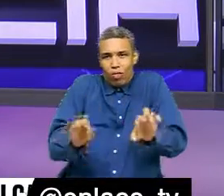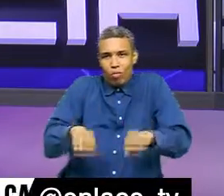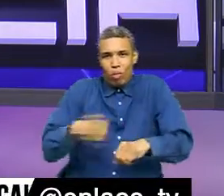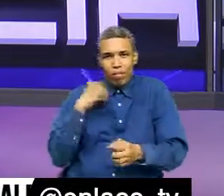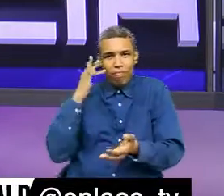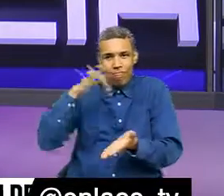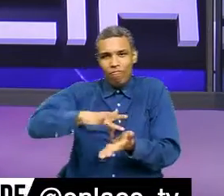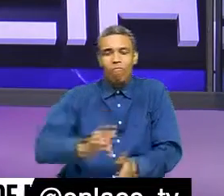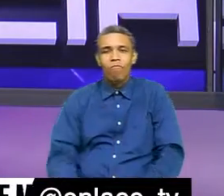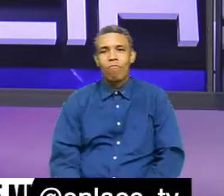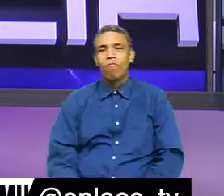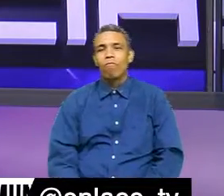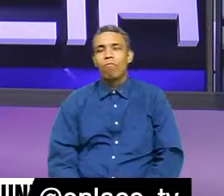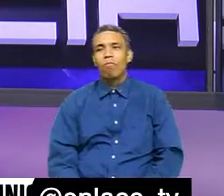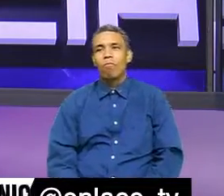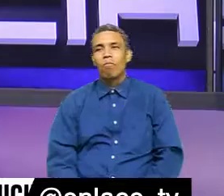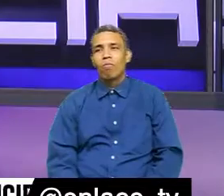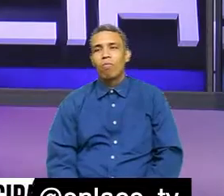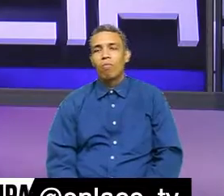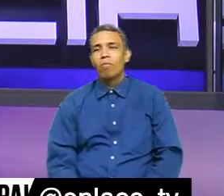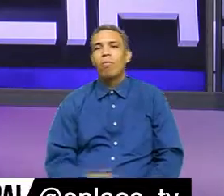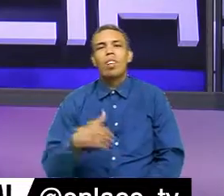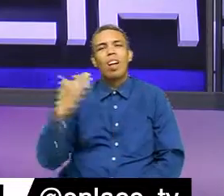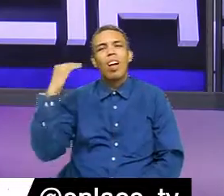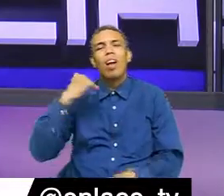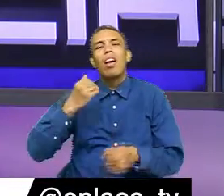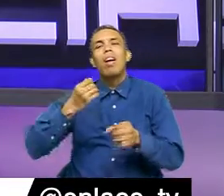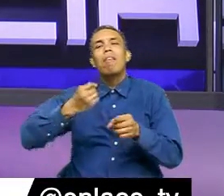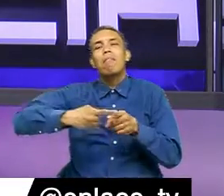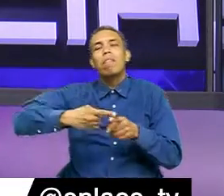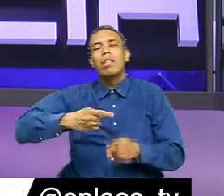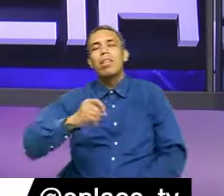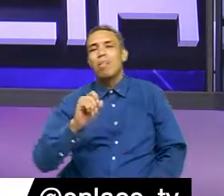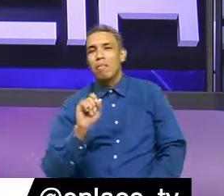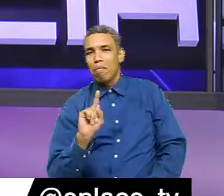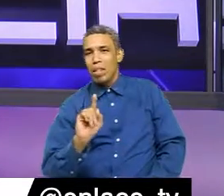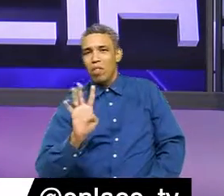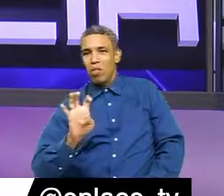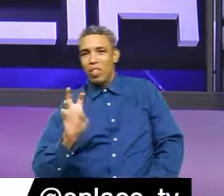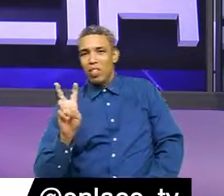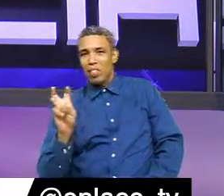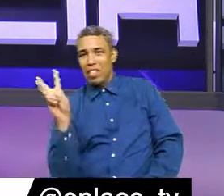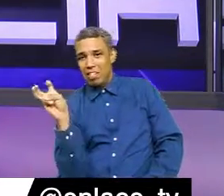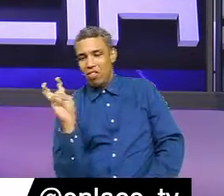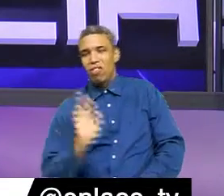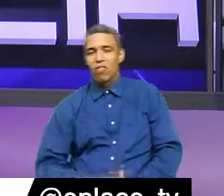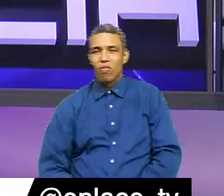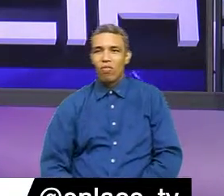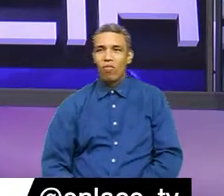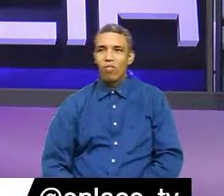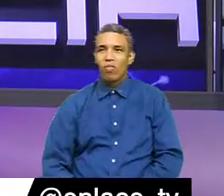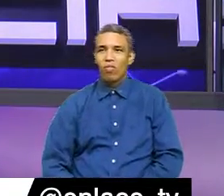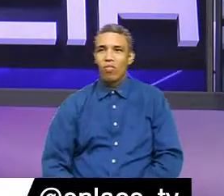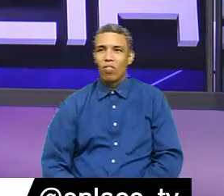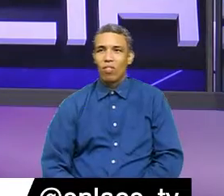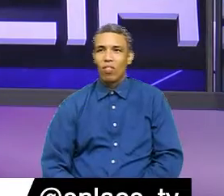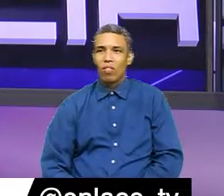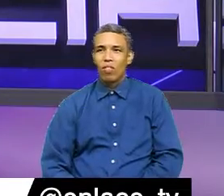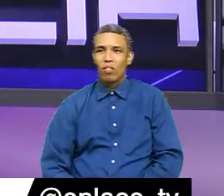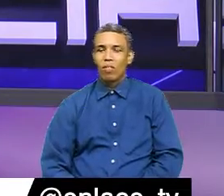Aquí está la invitación de los egresados del año de 1978 en el Colegio El Nariño. Y el Reinado de Simpatía de 2016 es organizado